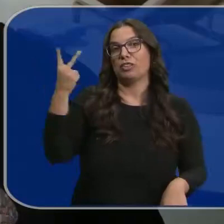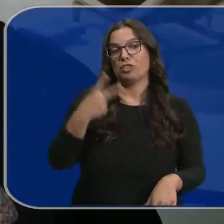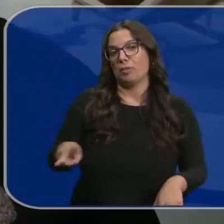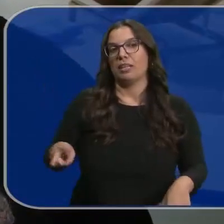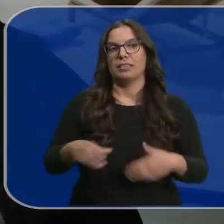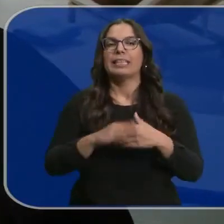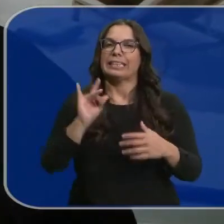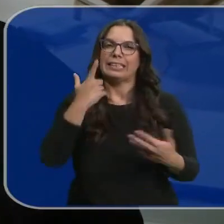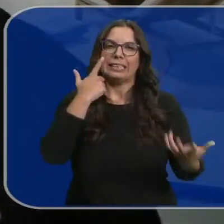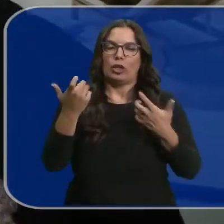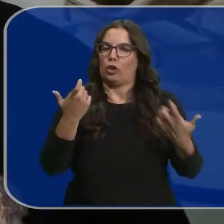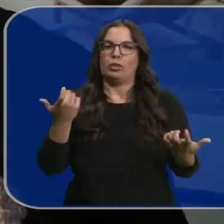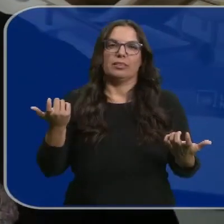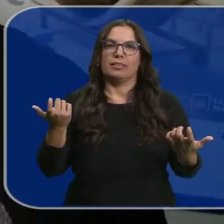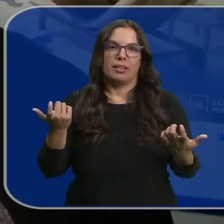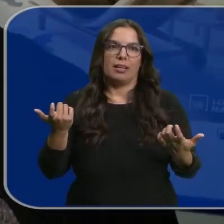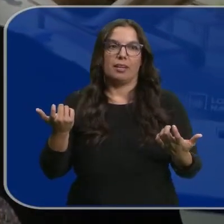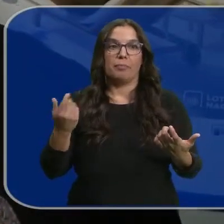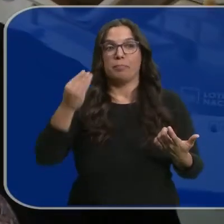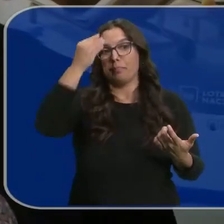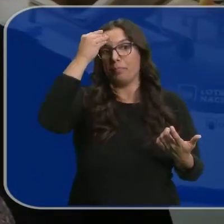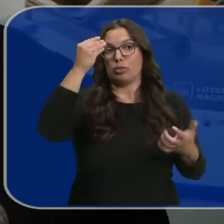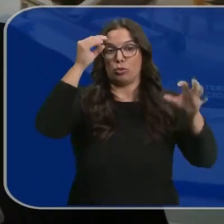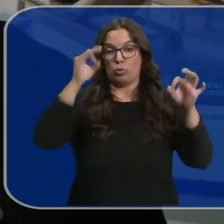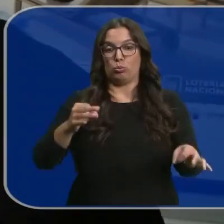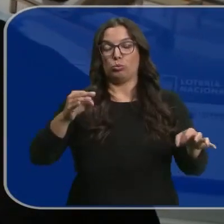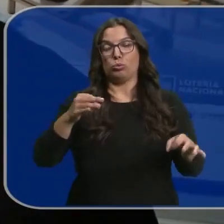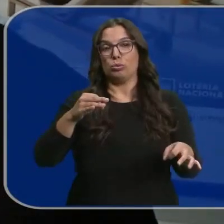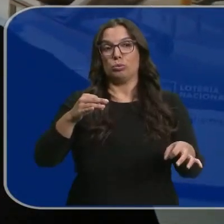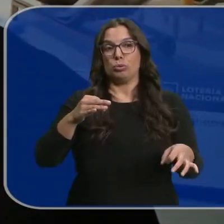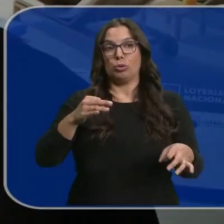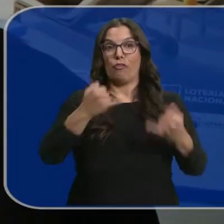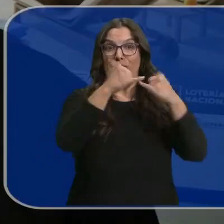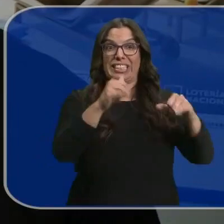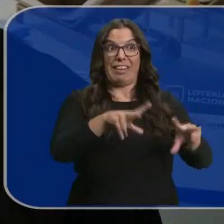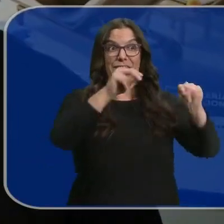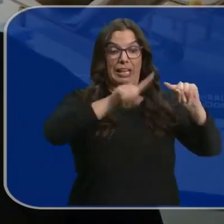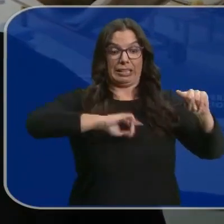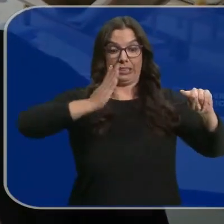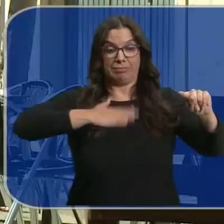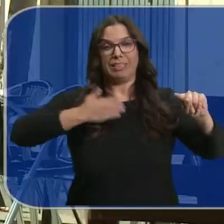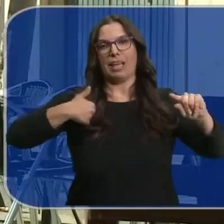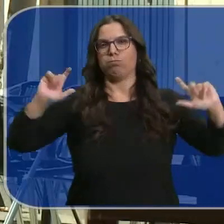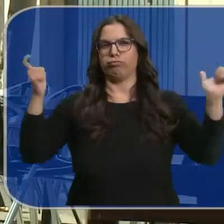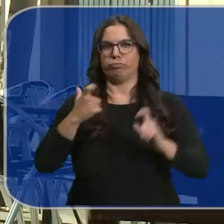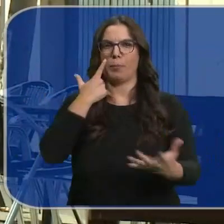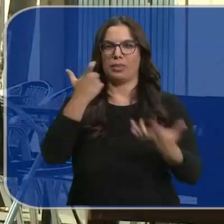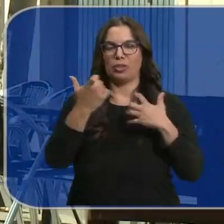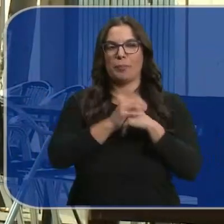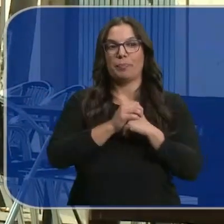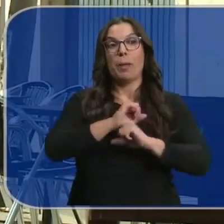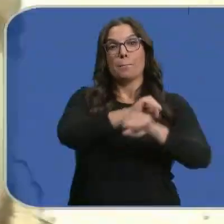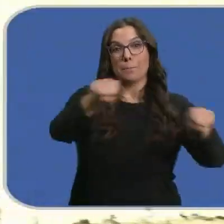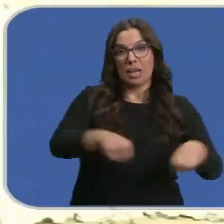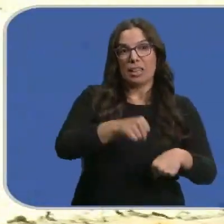en invierno. Sí, sí, se nota muchísimo. Yo creo que desde el primer día que acaban las fiestas ya se nota el bajón. Aunque se nota